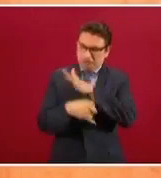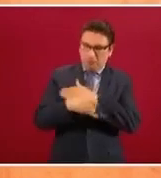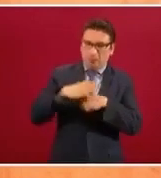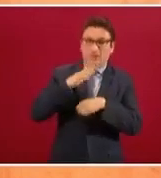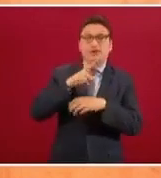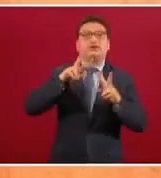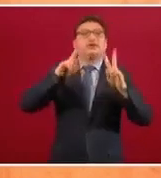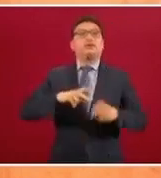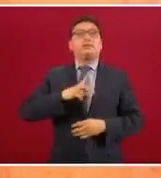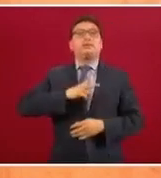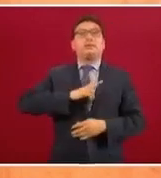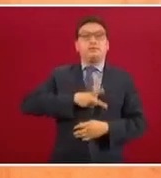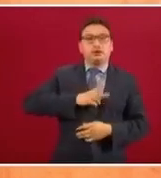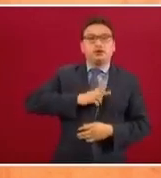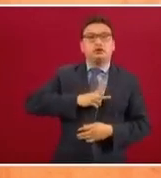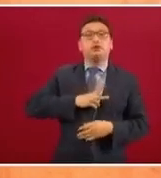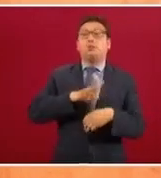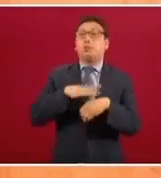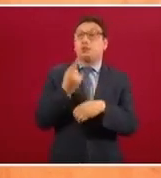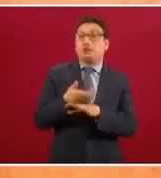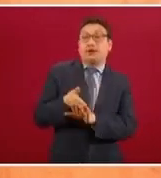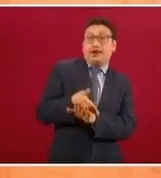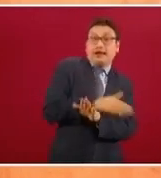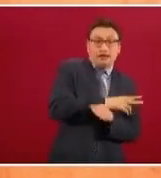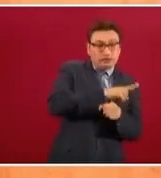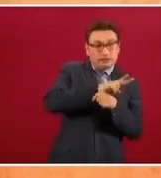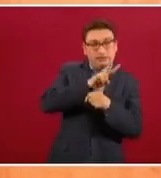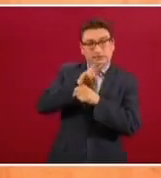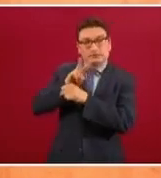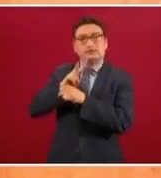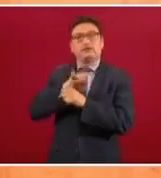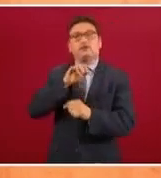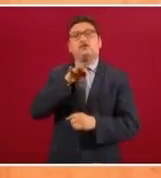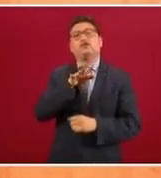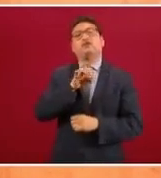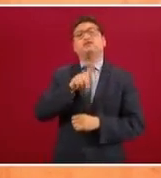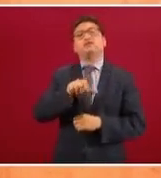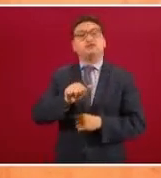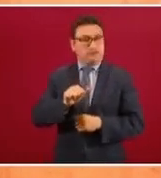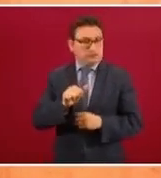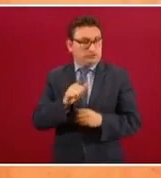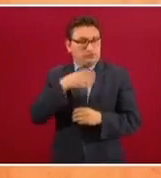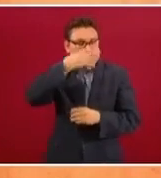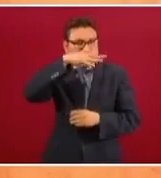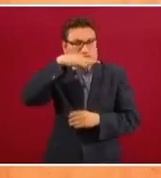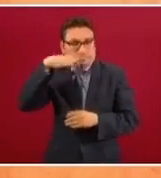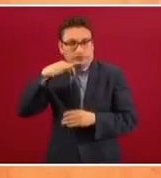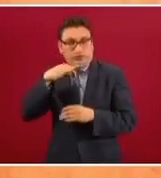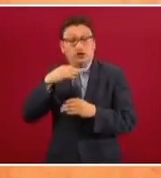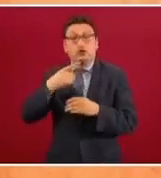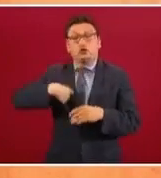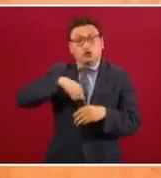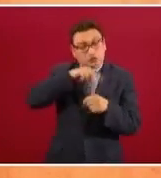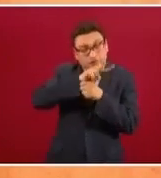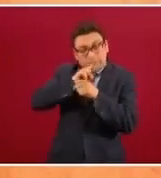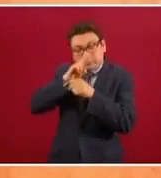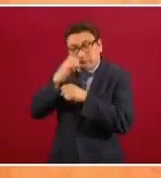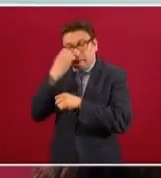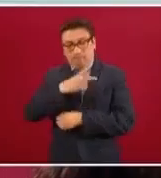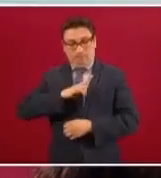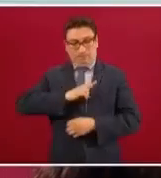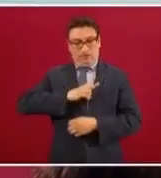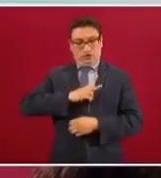virus porque teníamos ya un sistema de vigilancia de influenza, en donde evaluamos 14